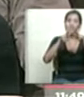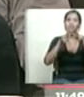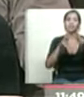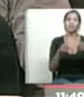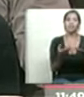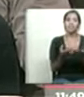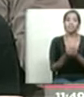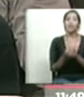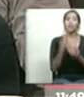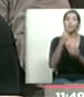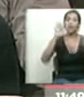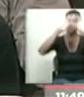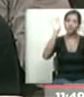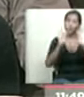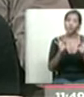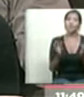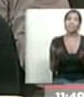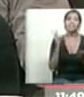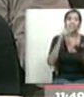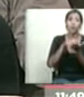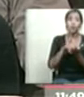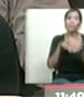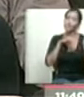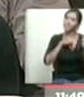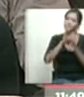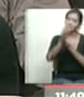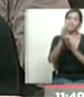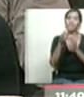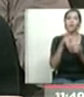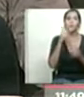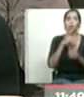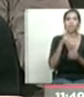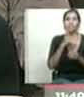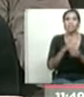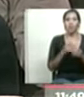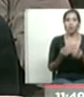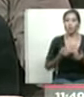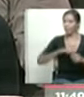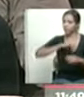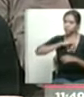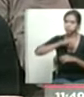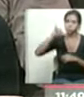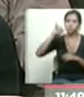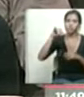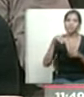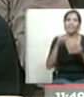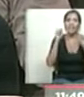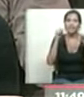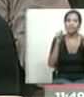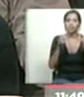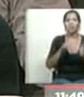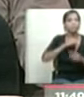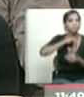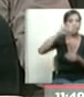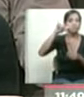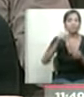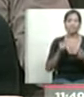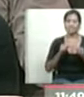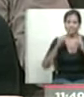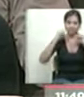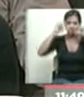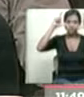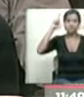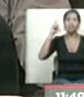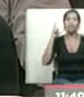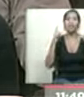de una figura que, bueno, que llegó para trascender en el ámbito político con el relámpago. Ese fue el relámpago que encendió nuestras conciencias y se llama